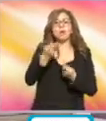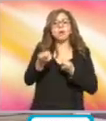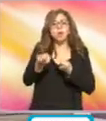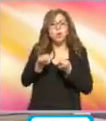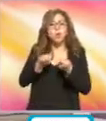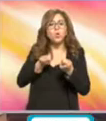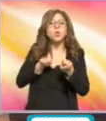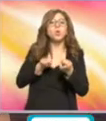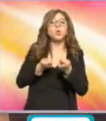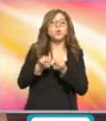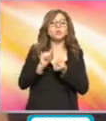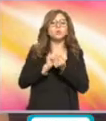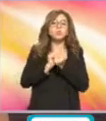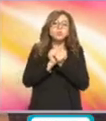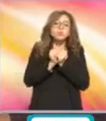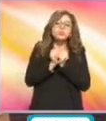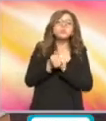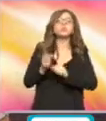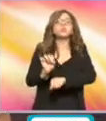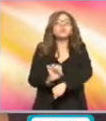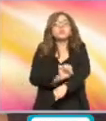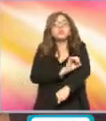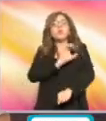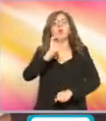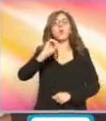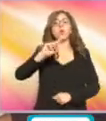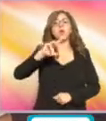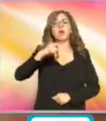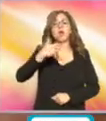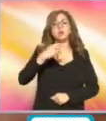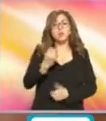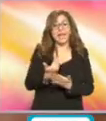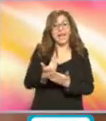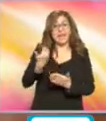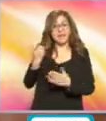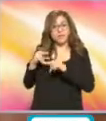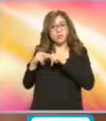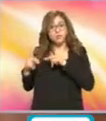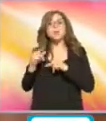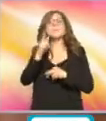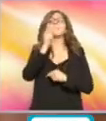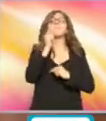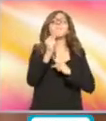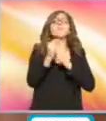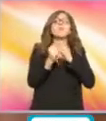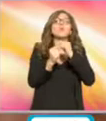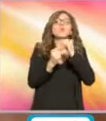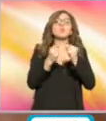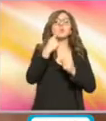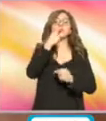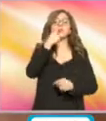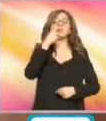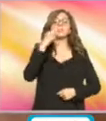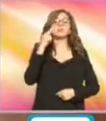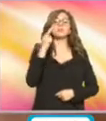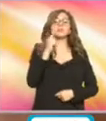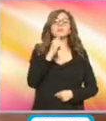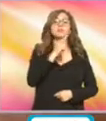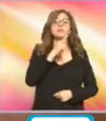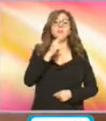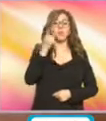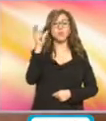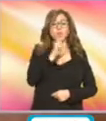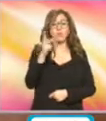empiece a sentir placer, incluso orgasmos, previos a la eyaculación? Es aprendiendo a respirar. Irene, perdón. Cuando hay jadeo,